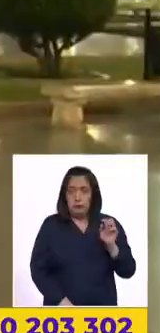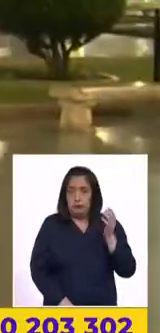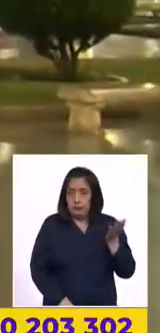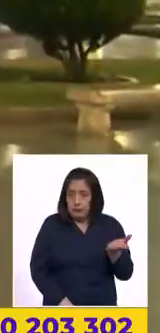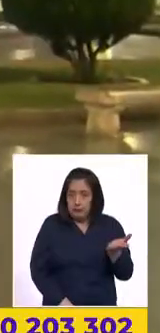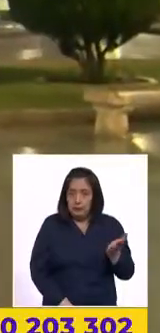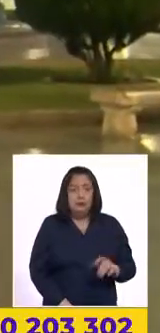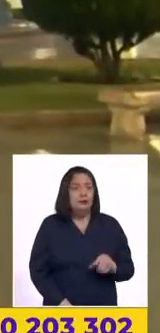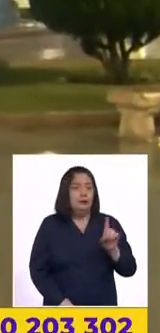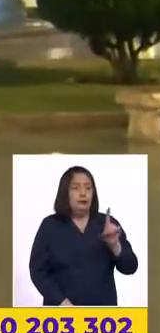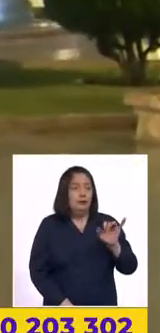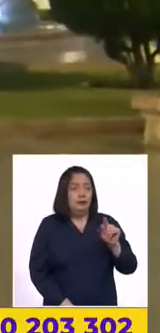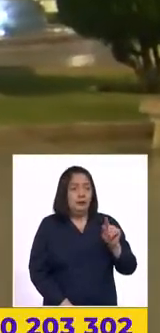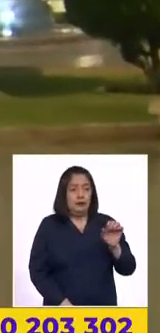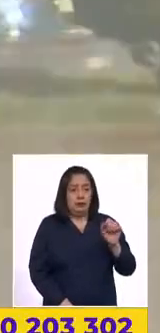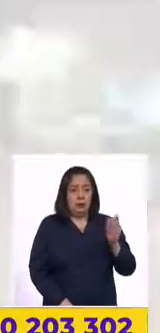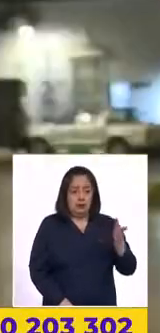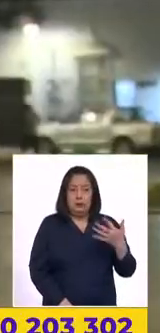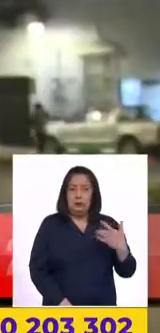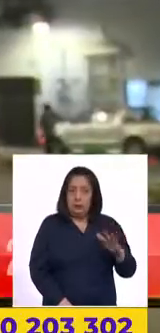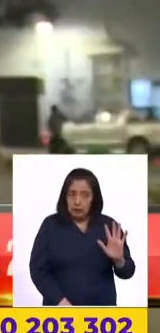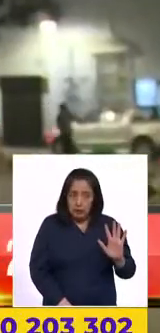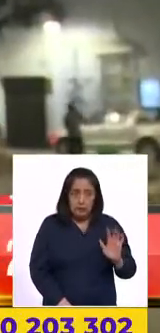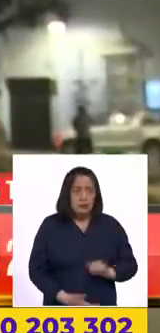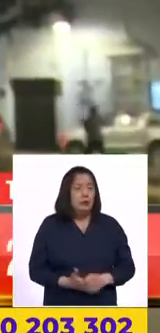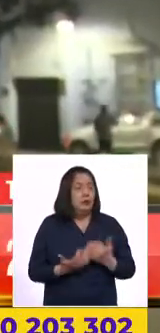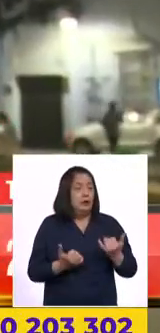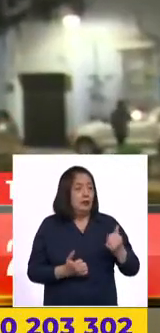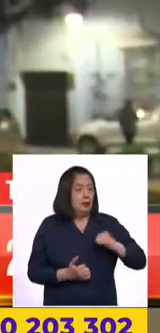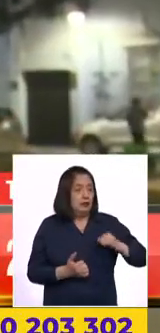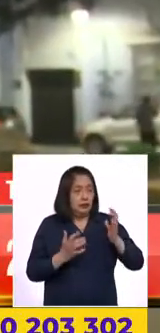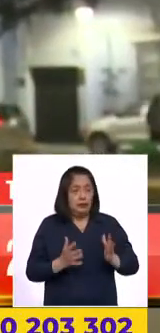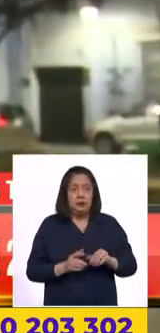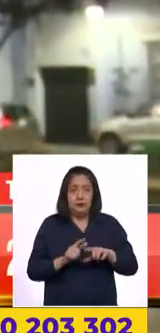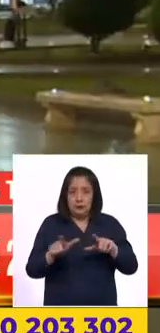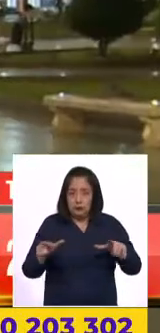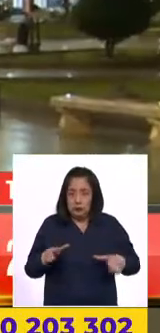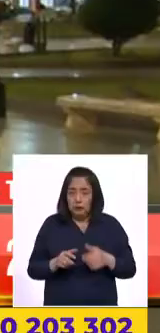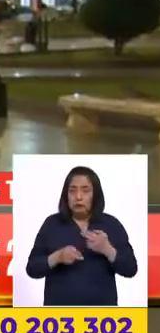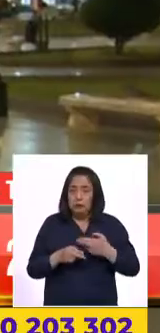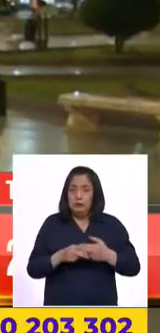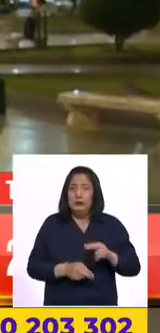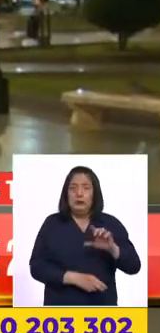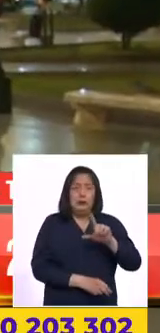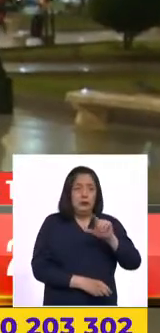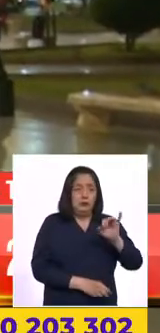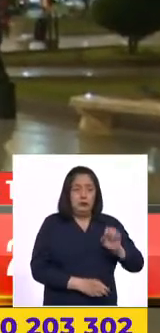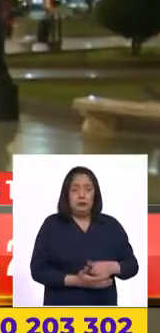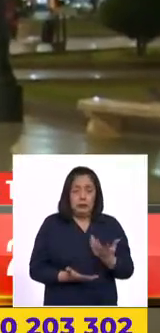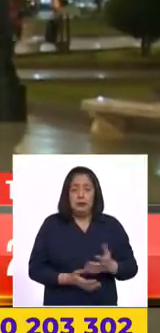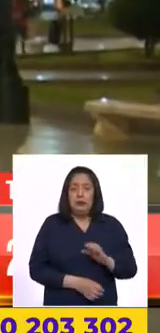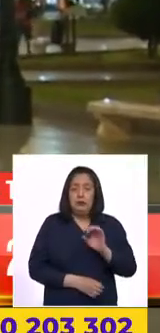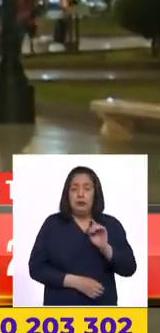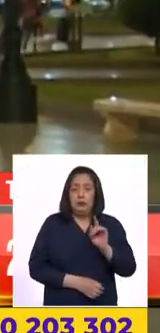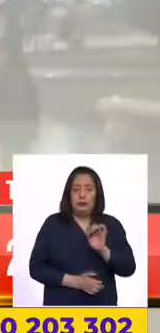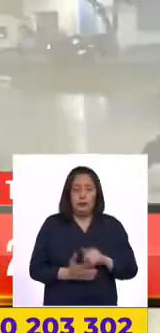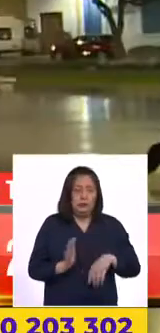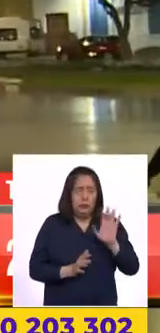edad, Diego Hernán Rodríguez Fernández se convirtió en el virtual alcalde del distrito La Cuesta de la provincia de Otuzco. Más